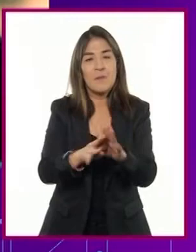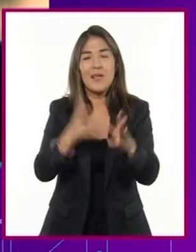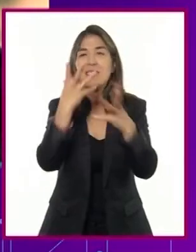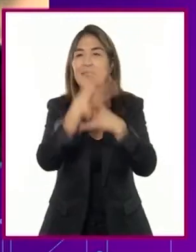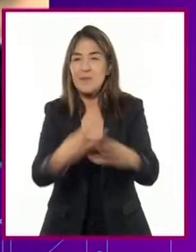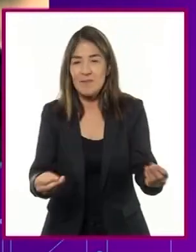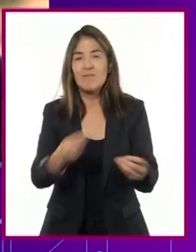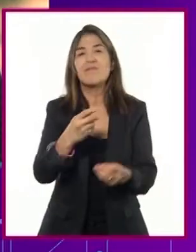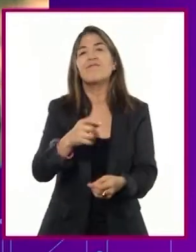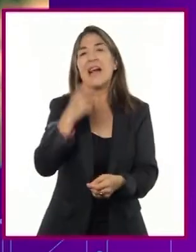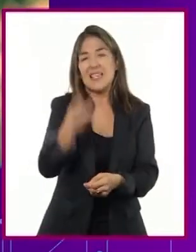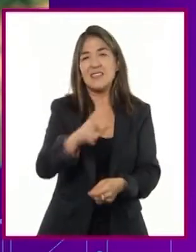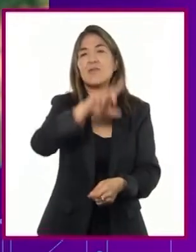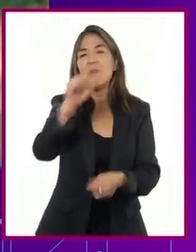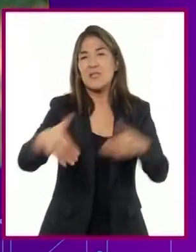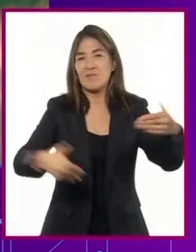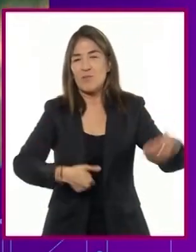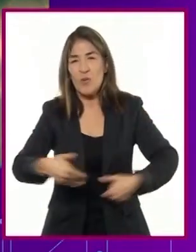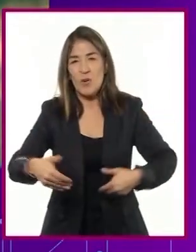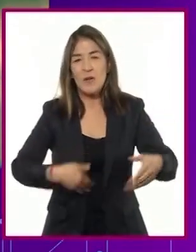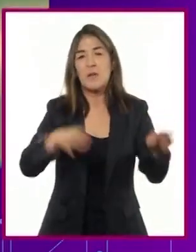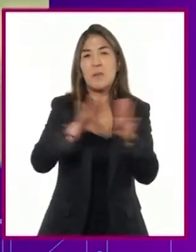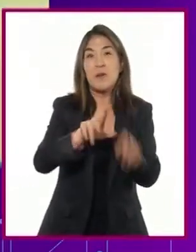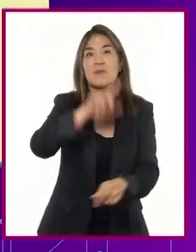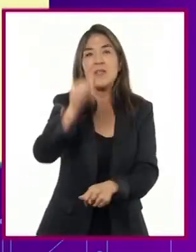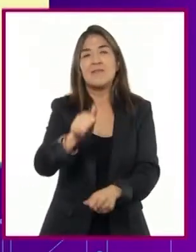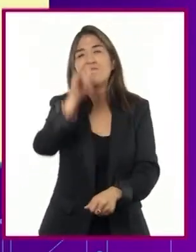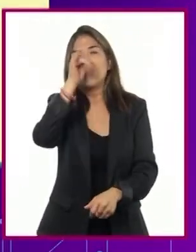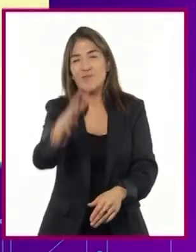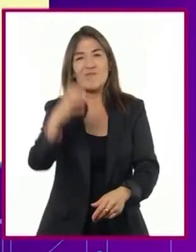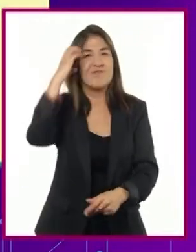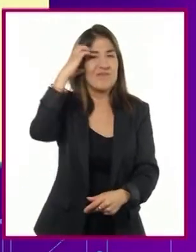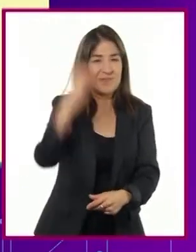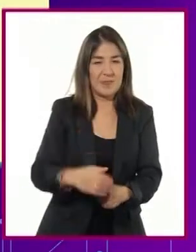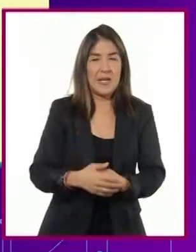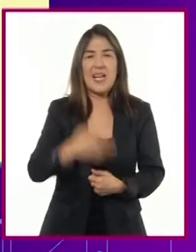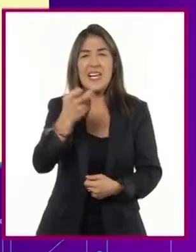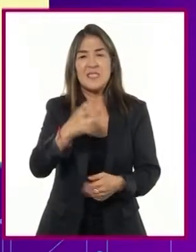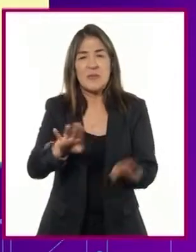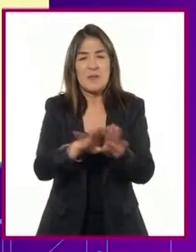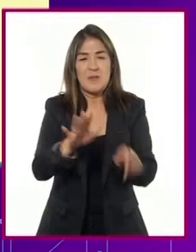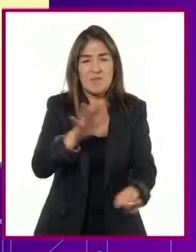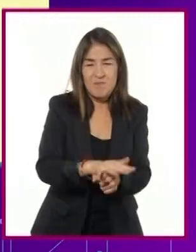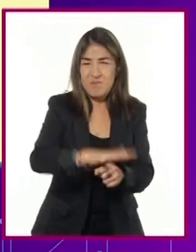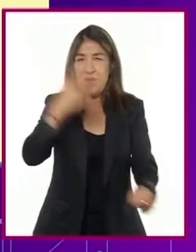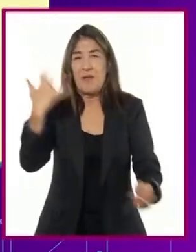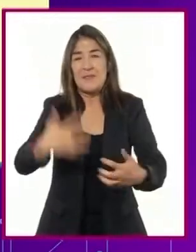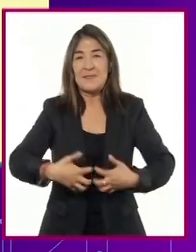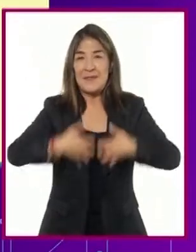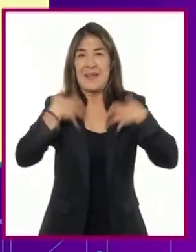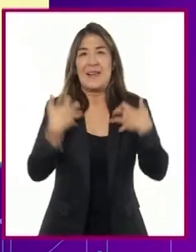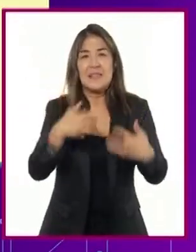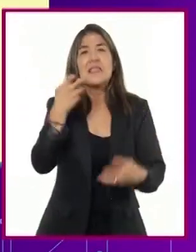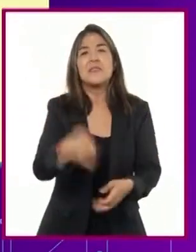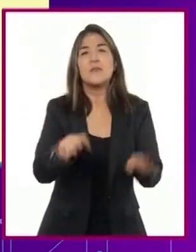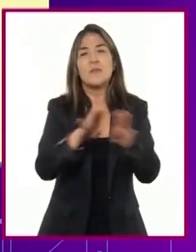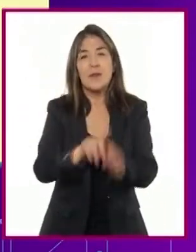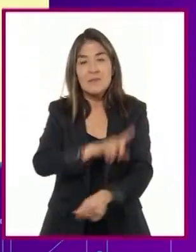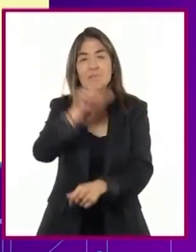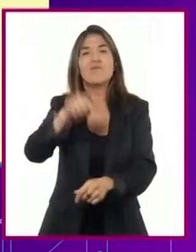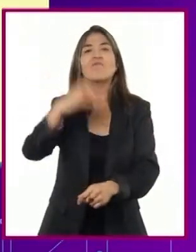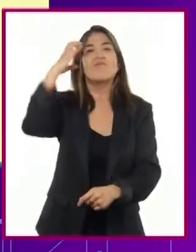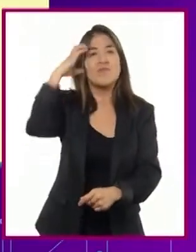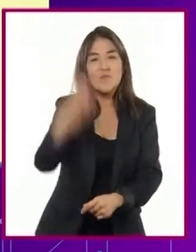molestia y pueden desencadenar actos violentos. La ira y el enojo suelen conducir a la violencia, que es un acto